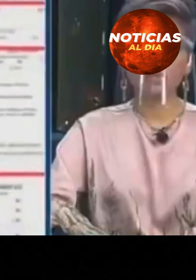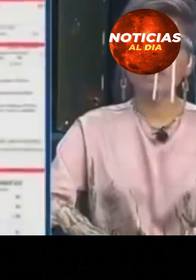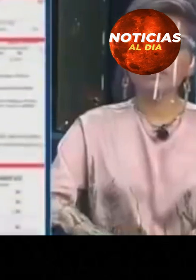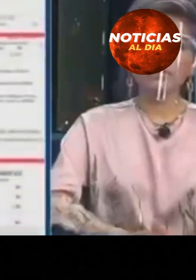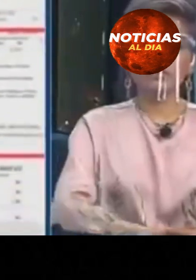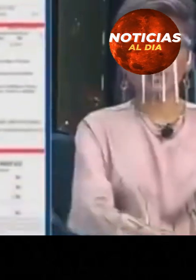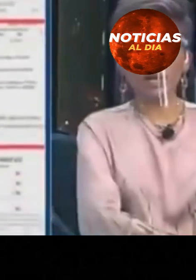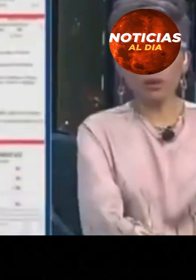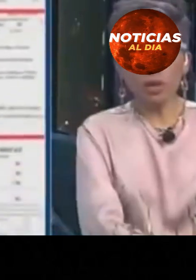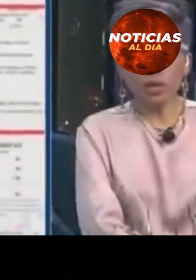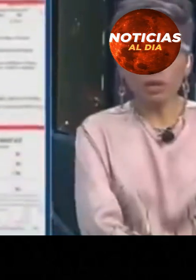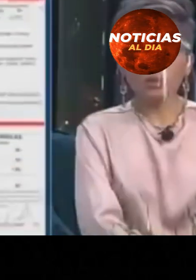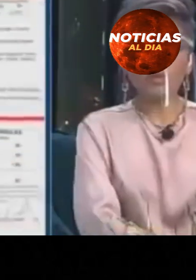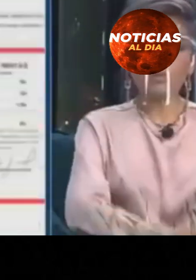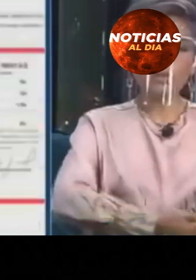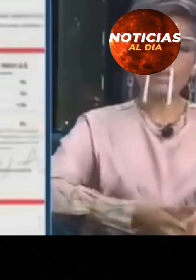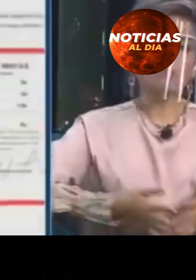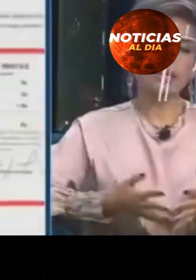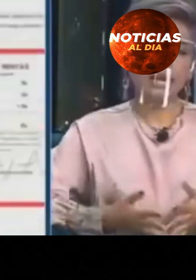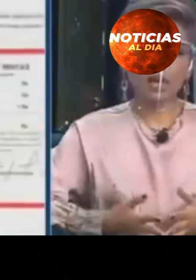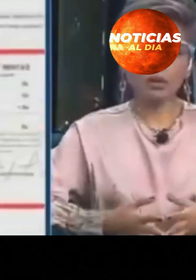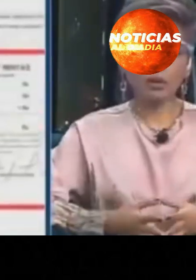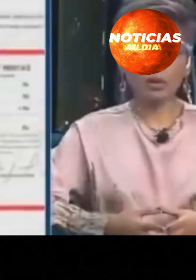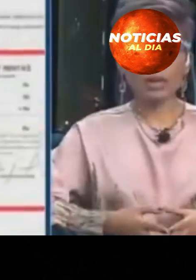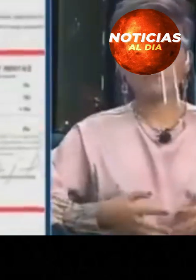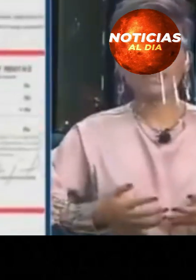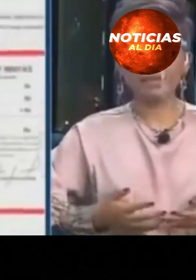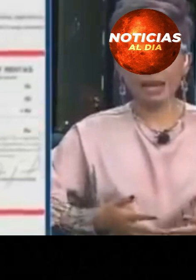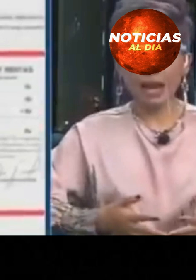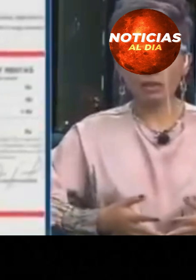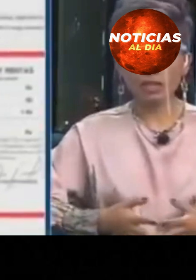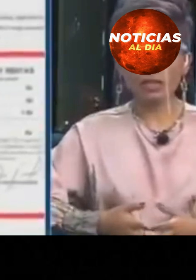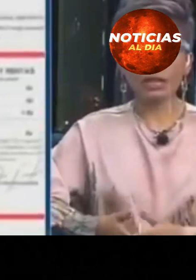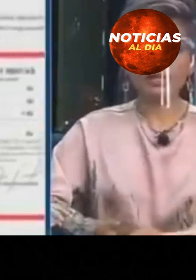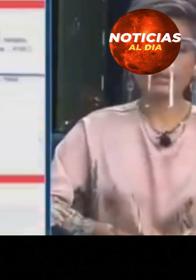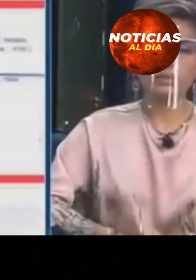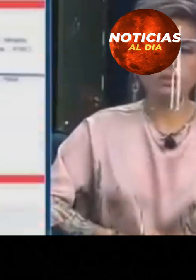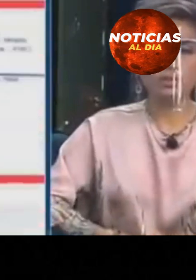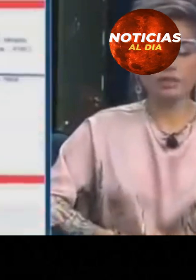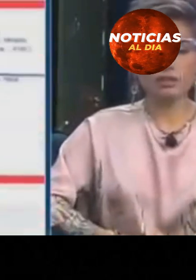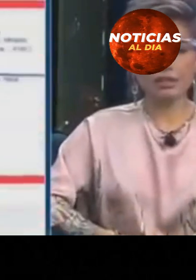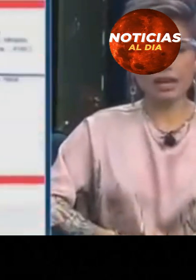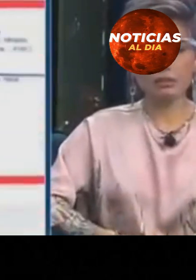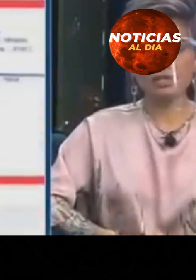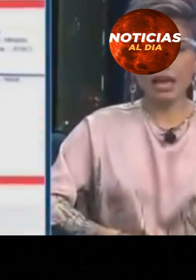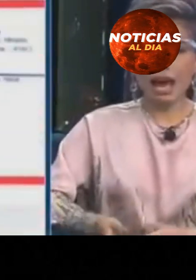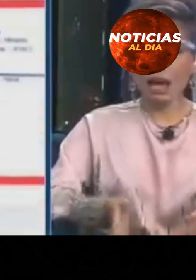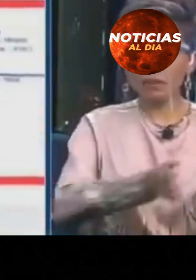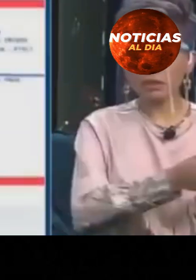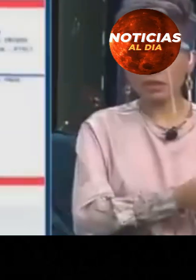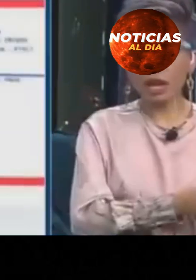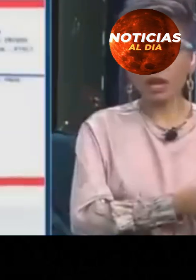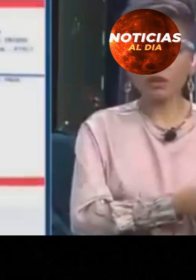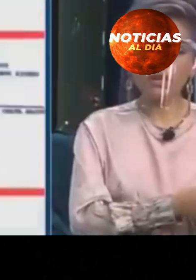sueldos. Diputado, los mismos implicados o investigados en el caso de los ítems fantasmas